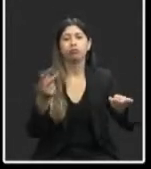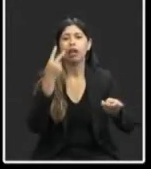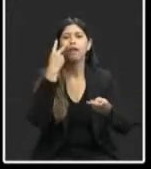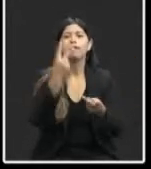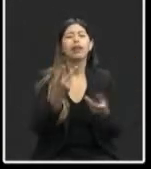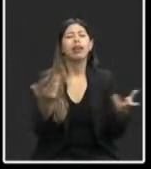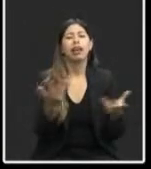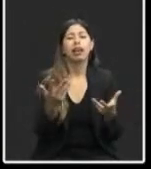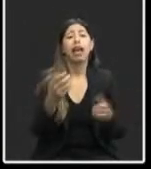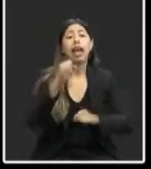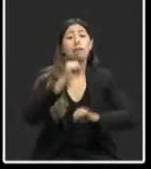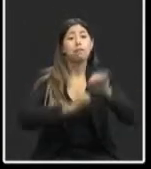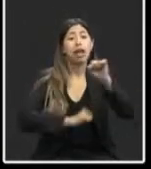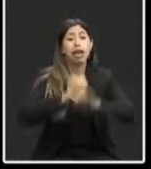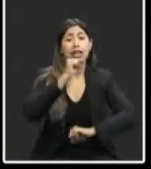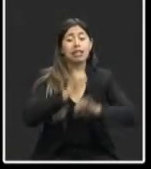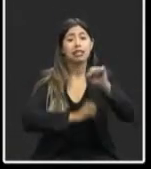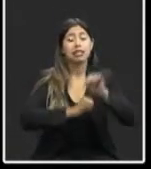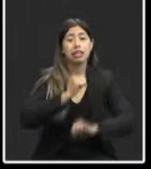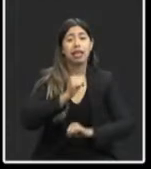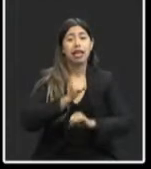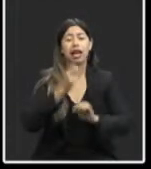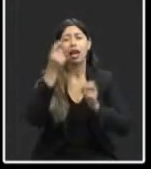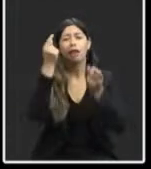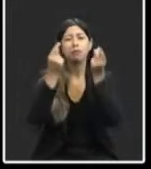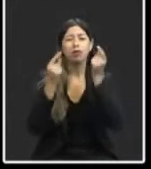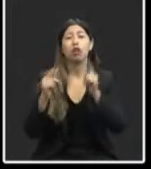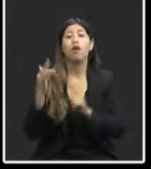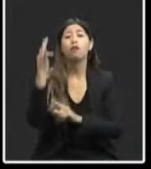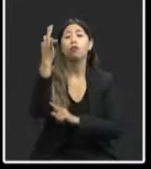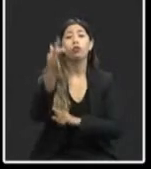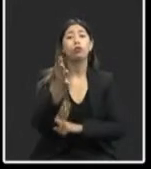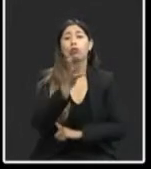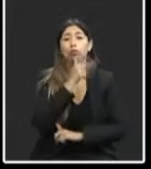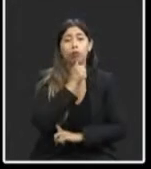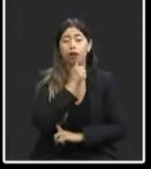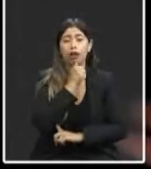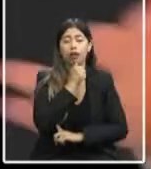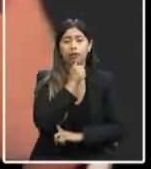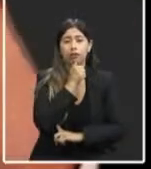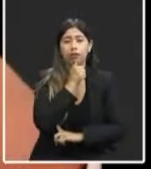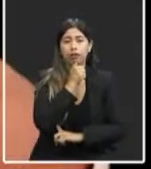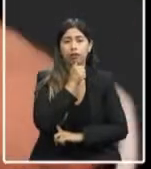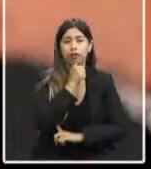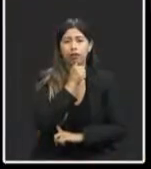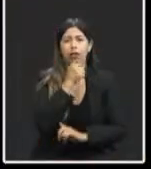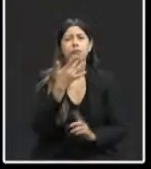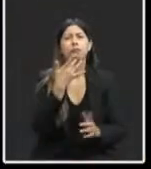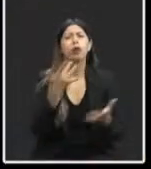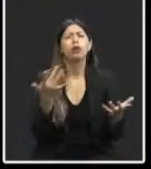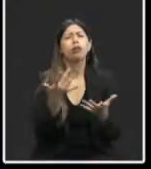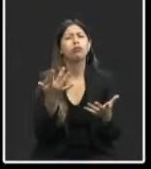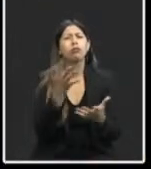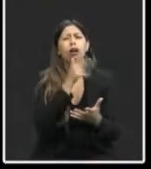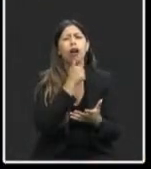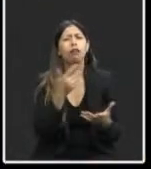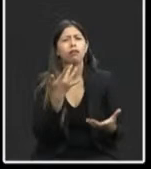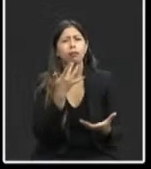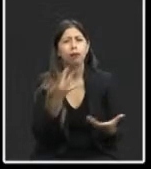la empresa había sido creada para un futuro que no llegó cuatro veces. ¿Y por qué no llegó? Porque